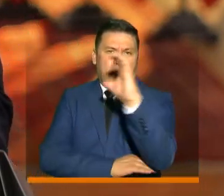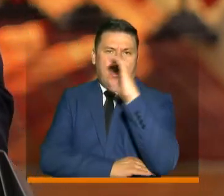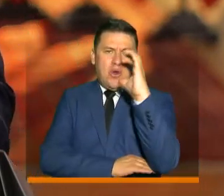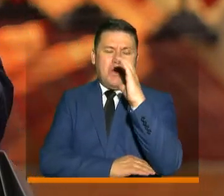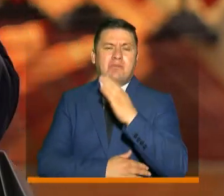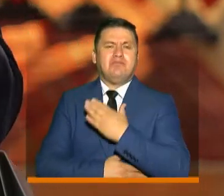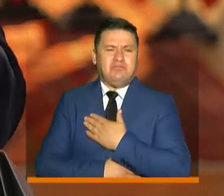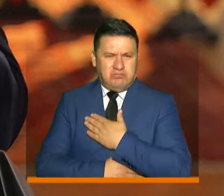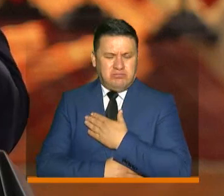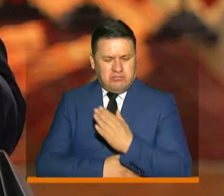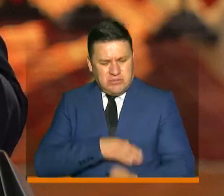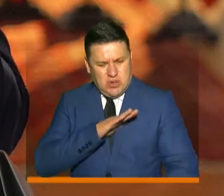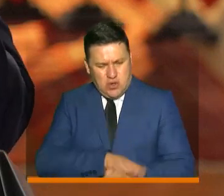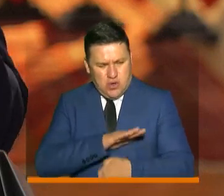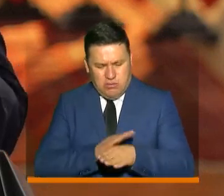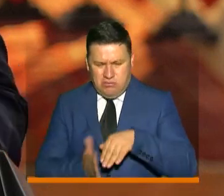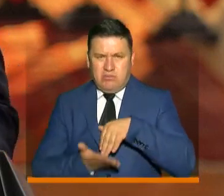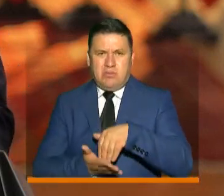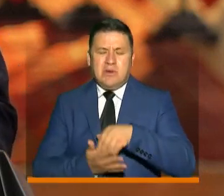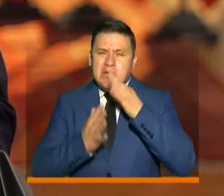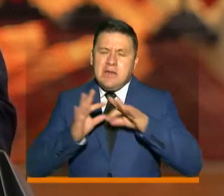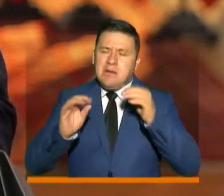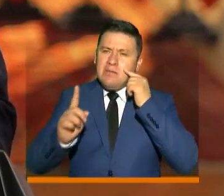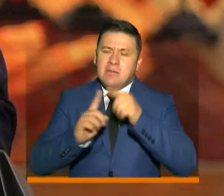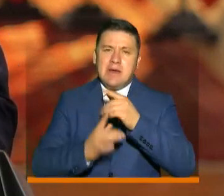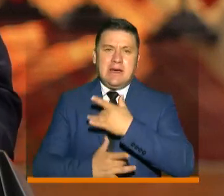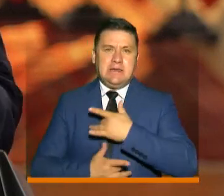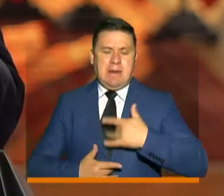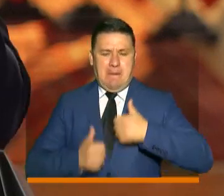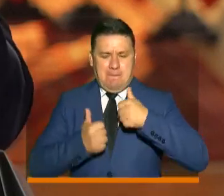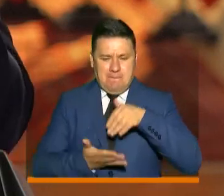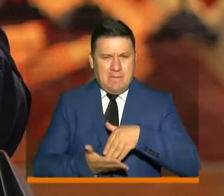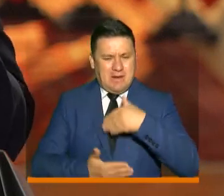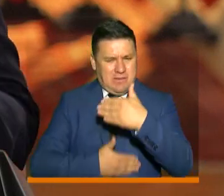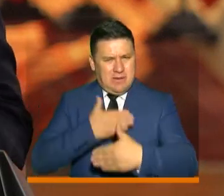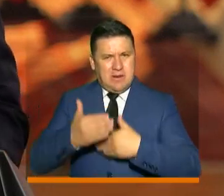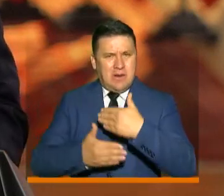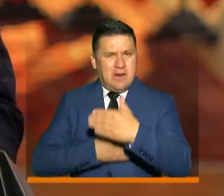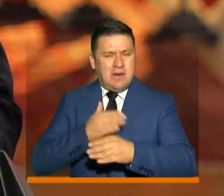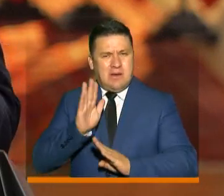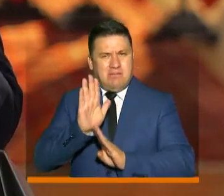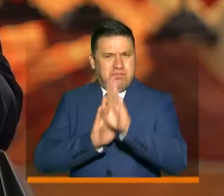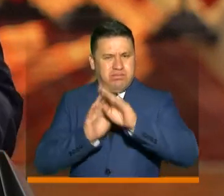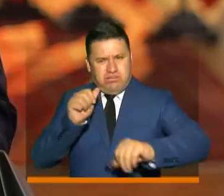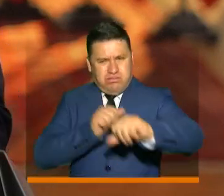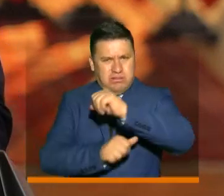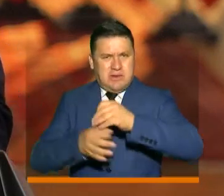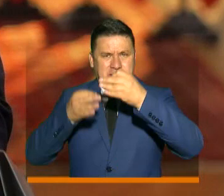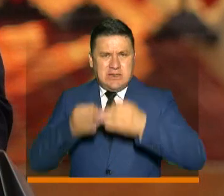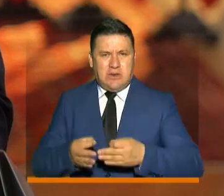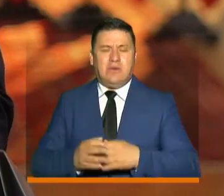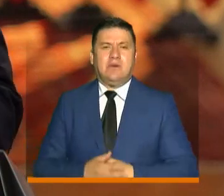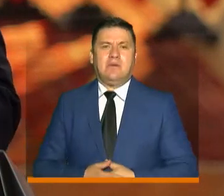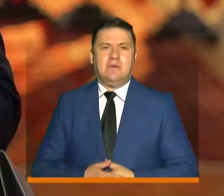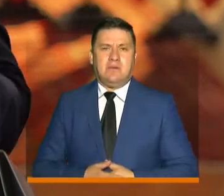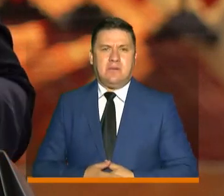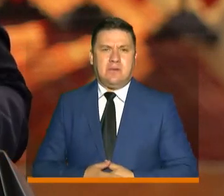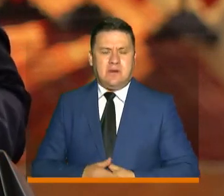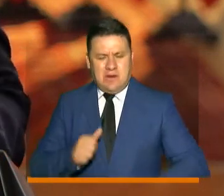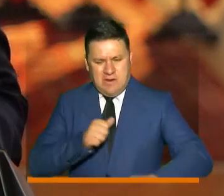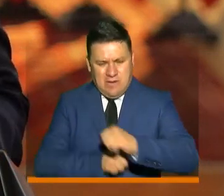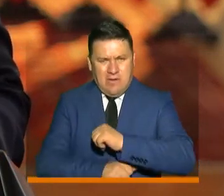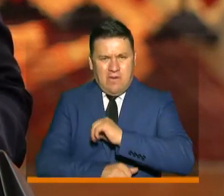es seguir fortaleciendo la salud avanzar en un proceso de reactivación segura y